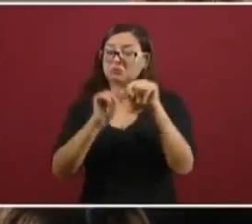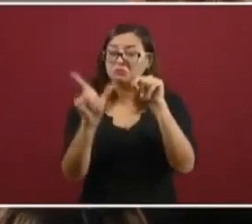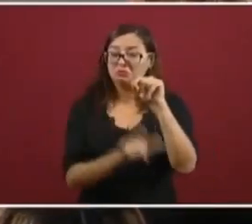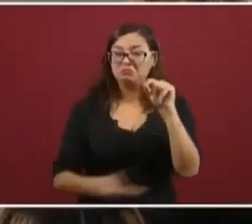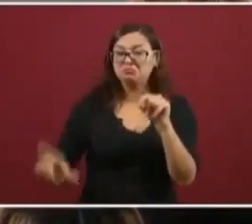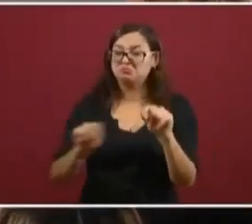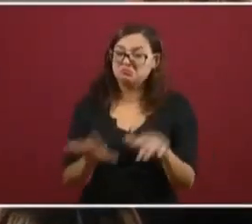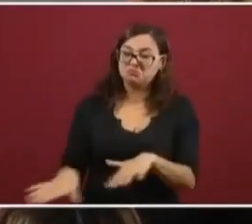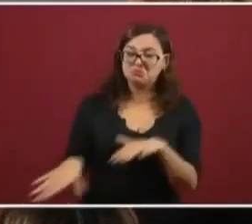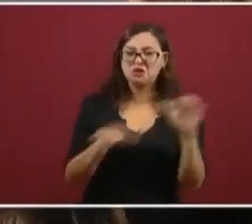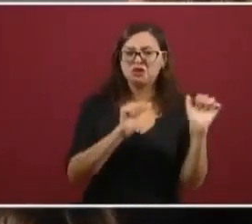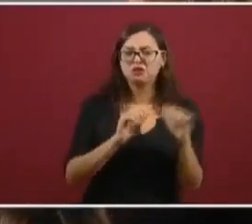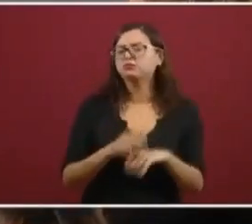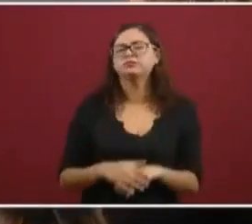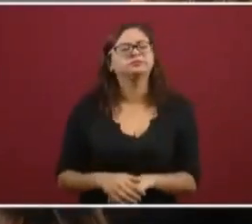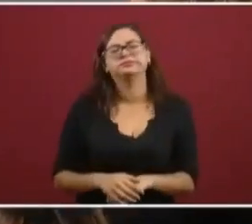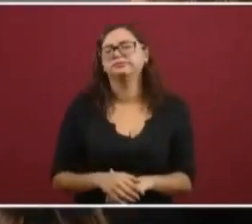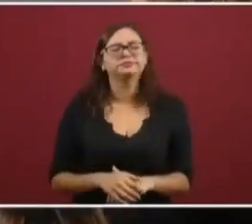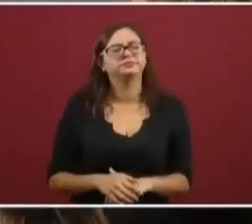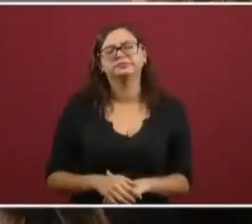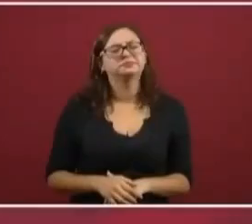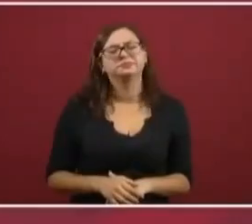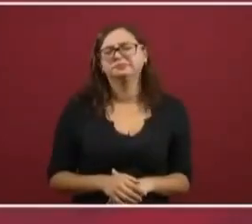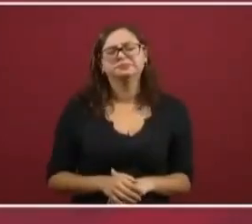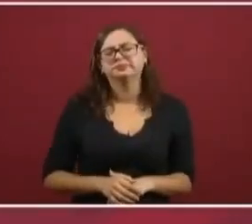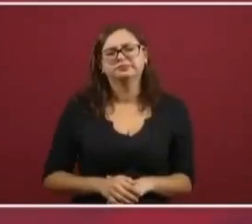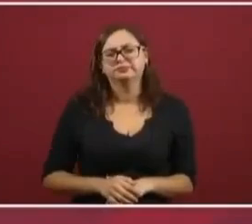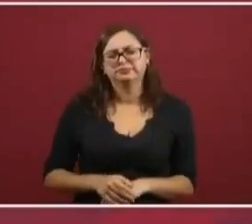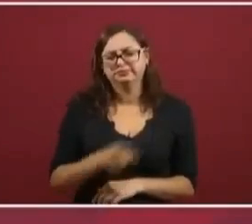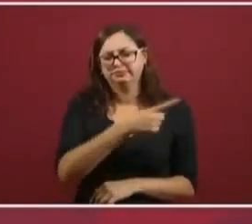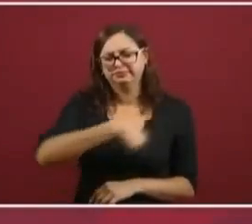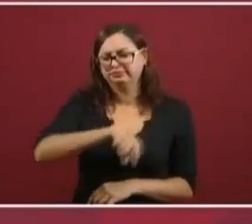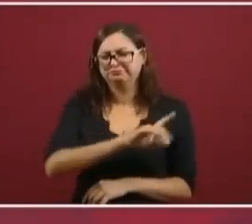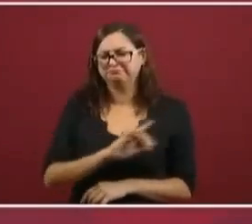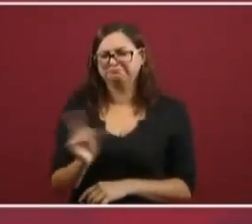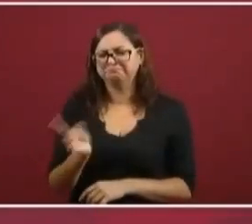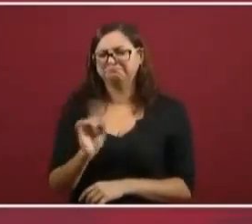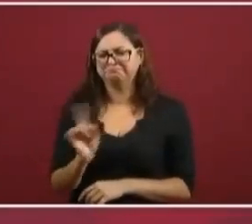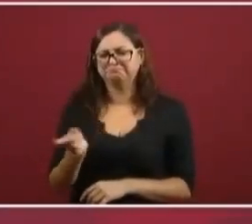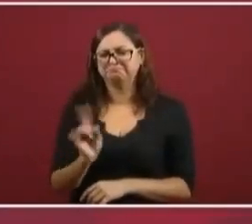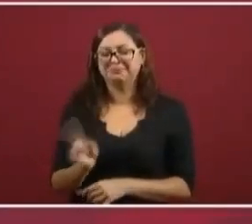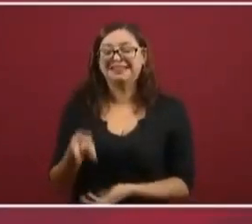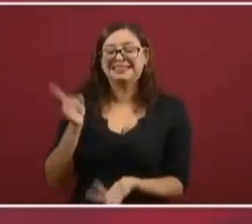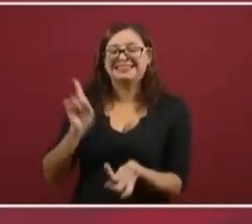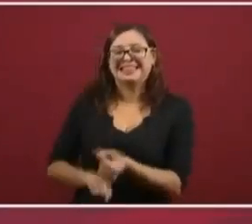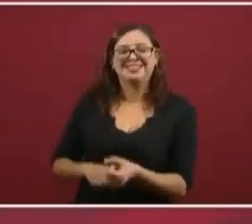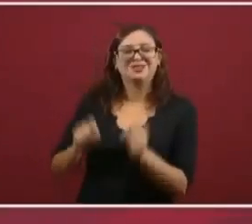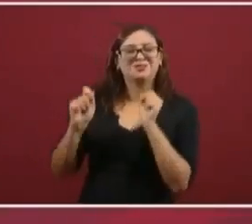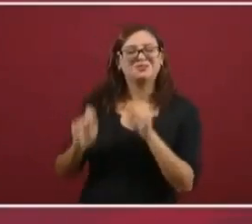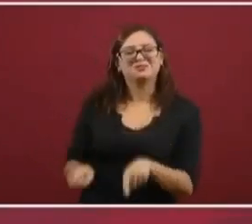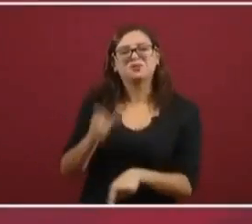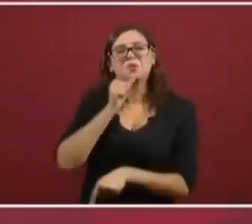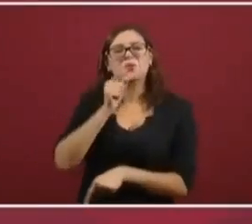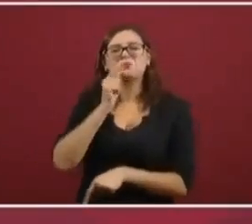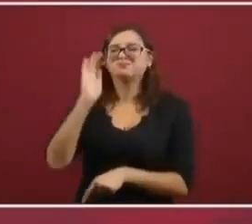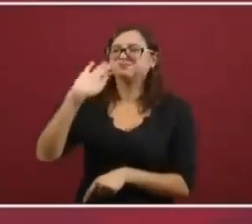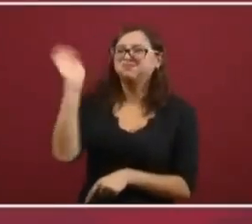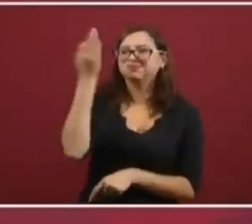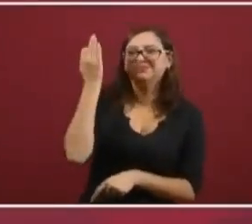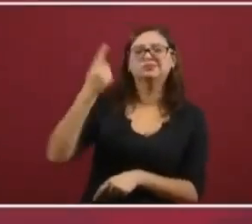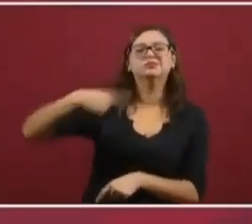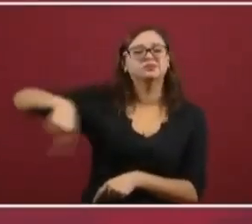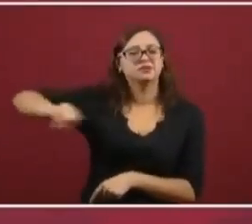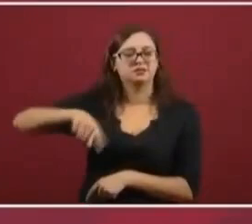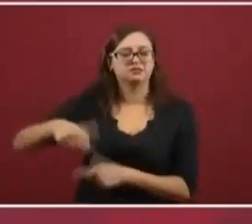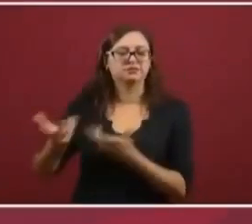no no no es el personal que que que hay en la policía federal